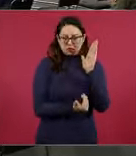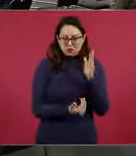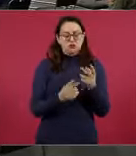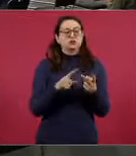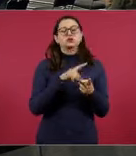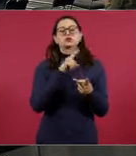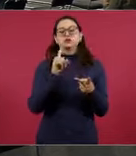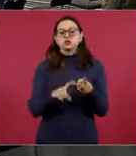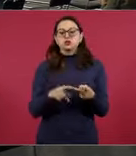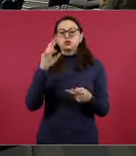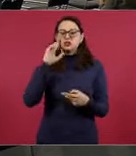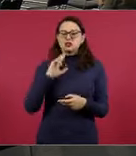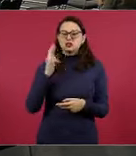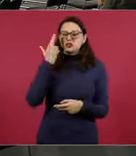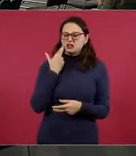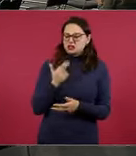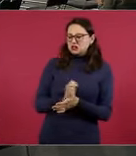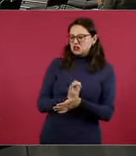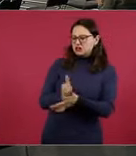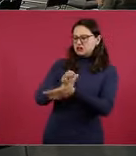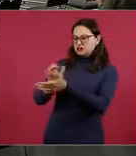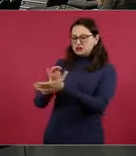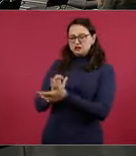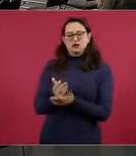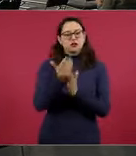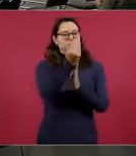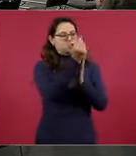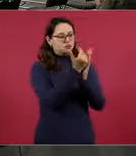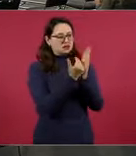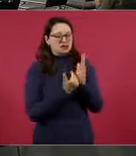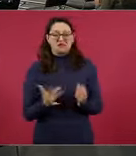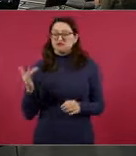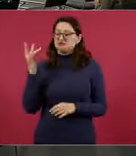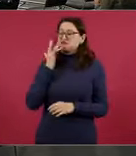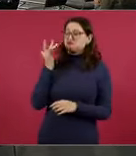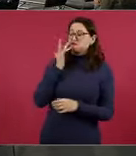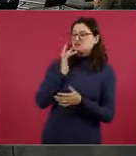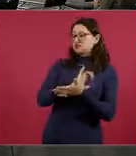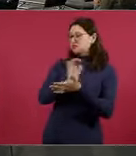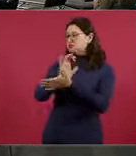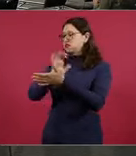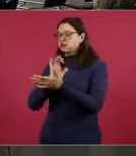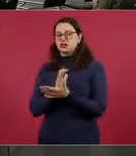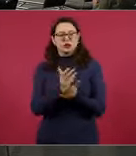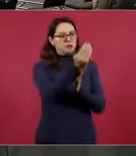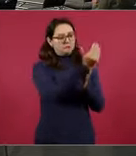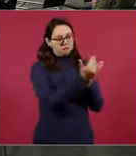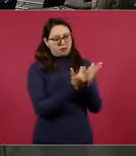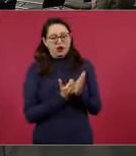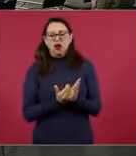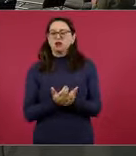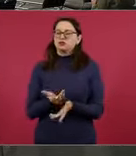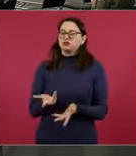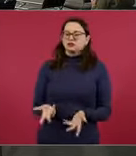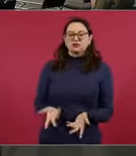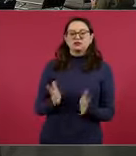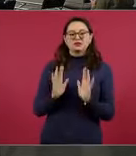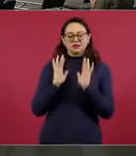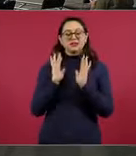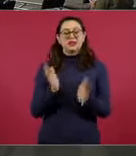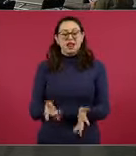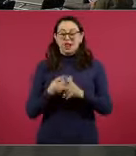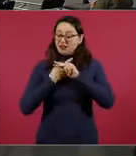menos el racismo, menos el clasismo, menos la discriminación. Ya se